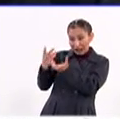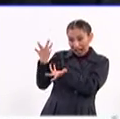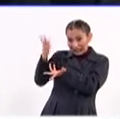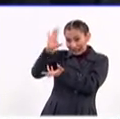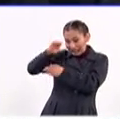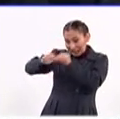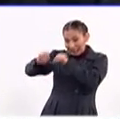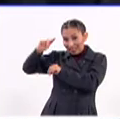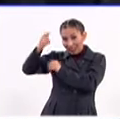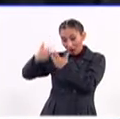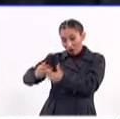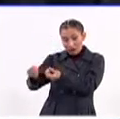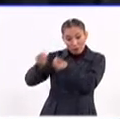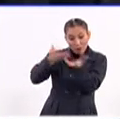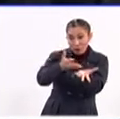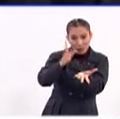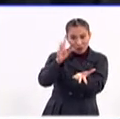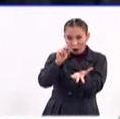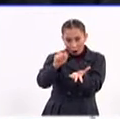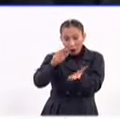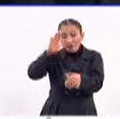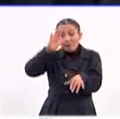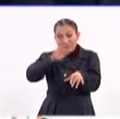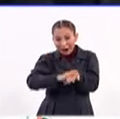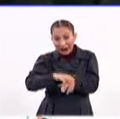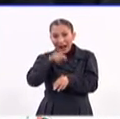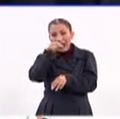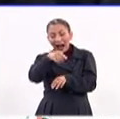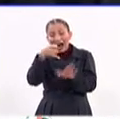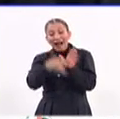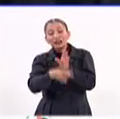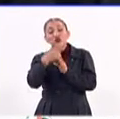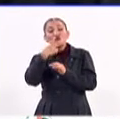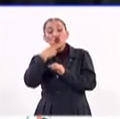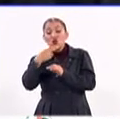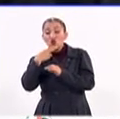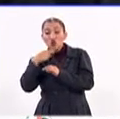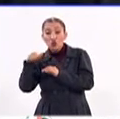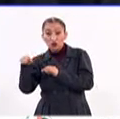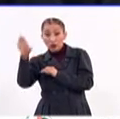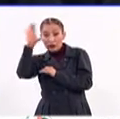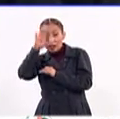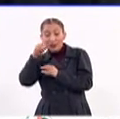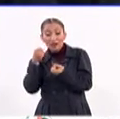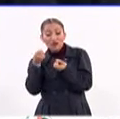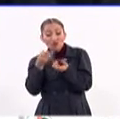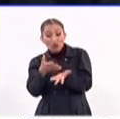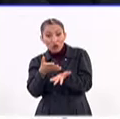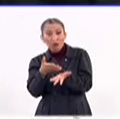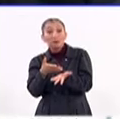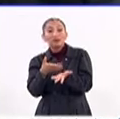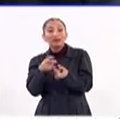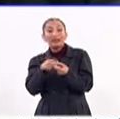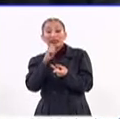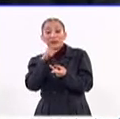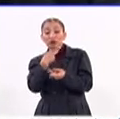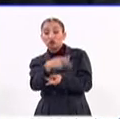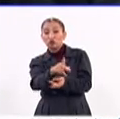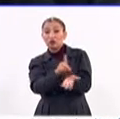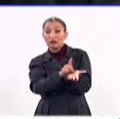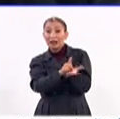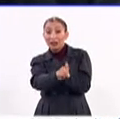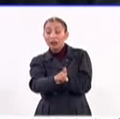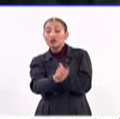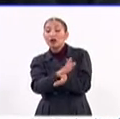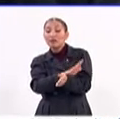de la ciencia y la tecnología, sino también de sus aplicaciones. Asimismo, es un derecho